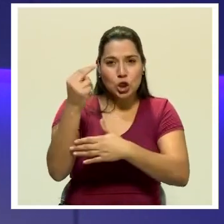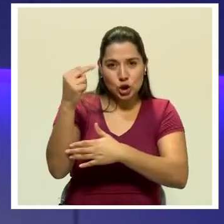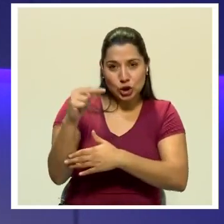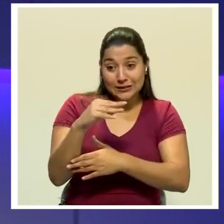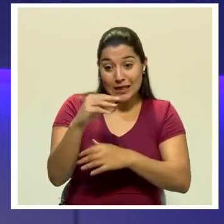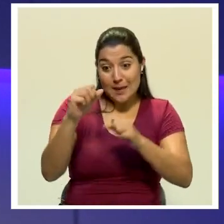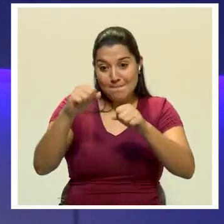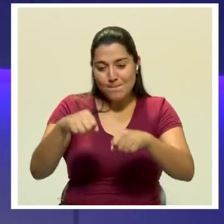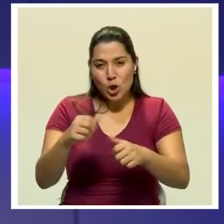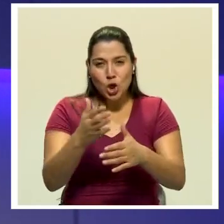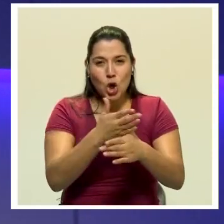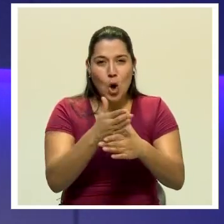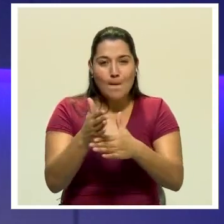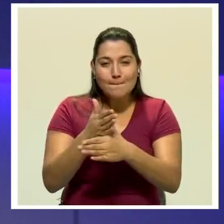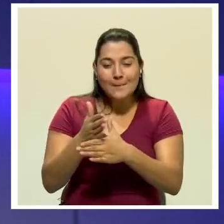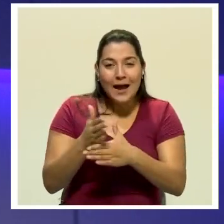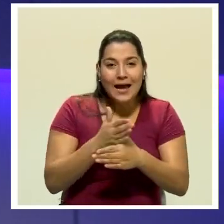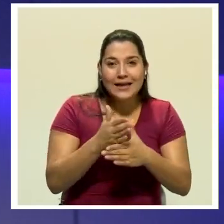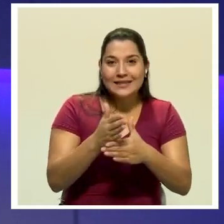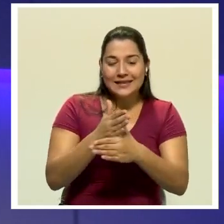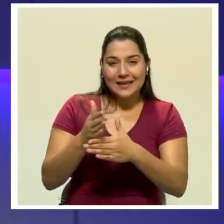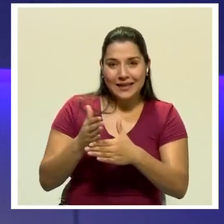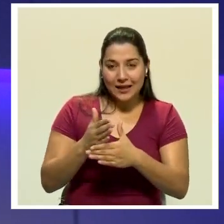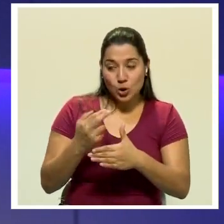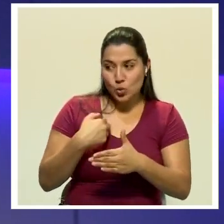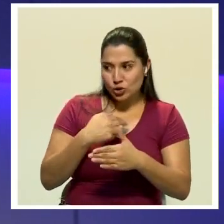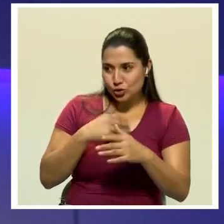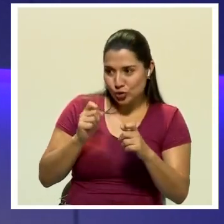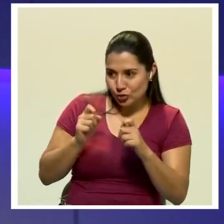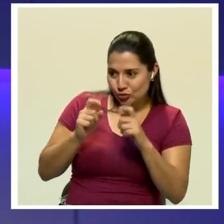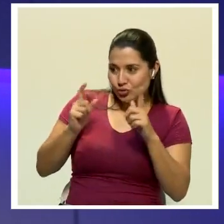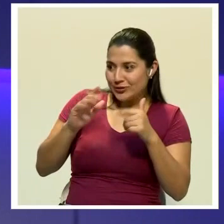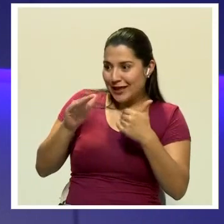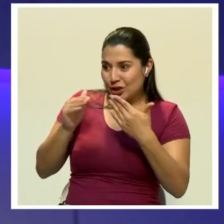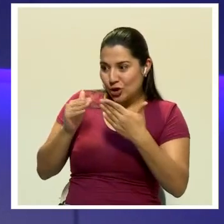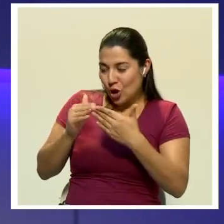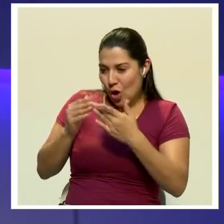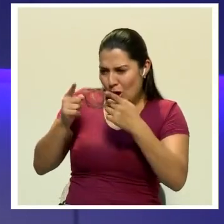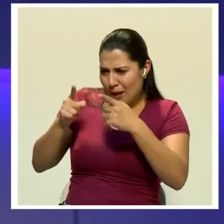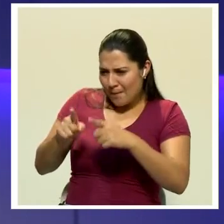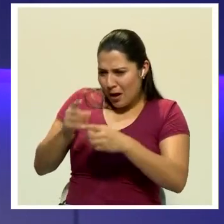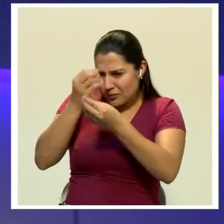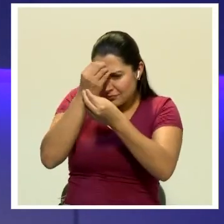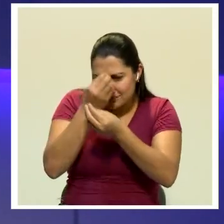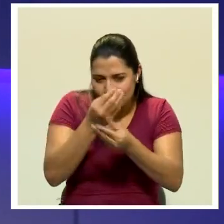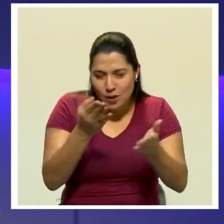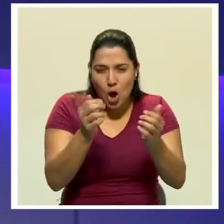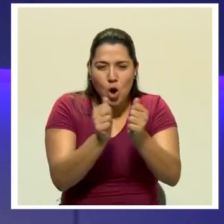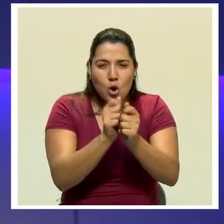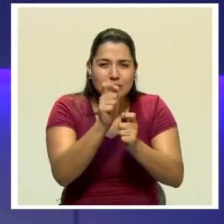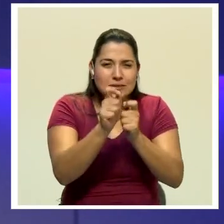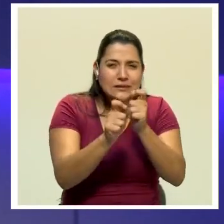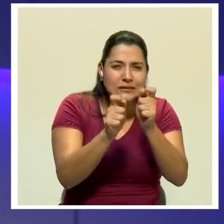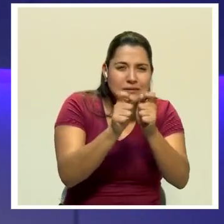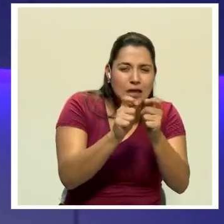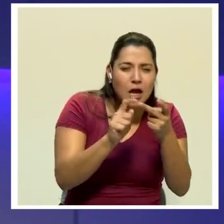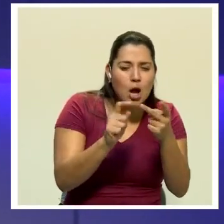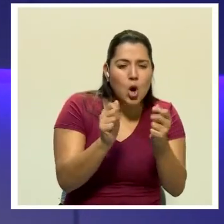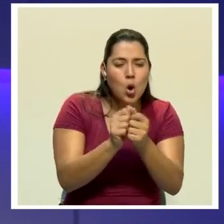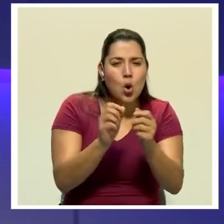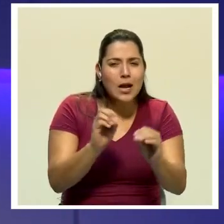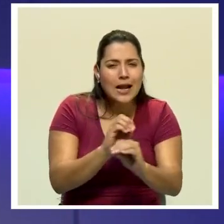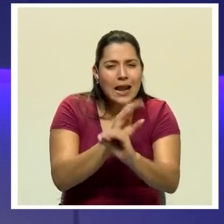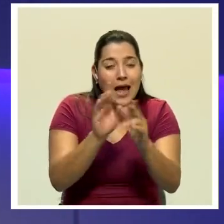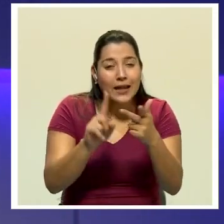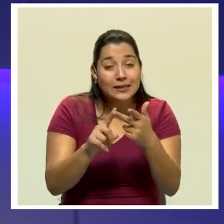el asombro ante las cosas que pasan y tratar de transmitírselos con precisión, con transparencia,